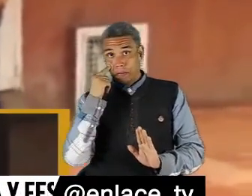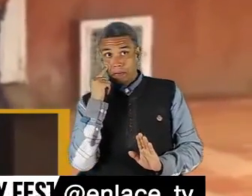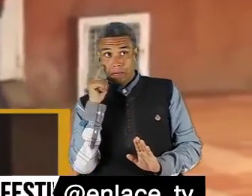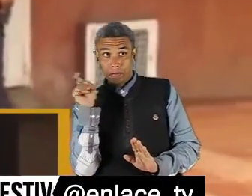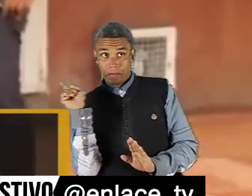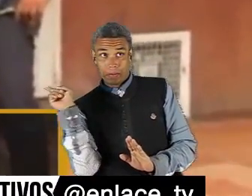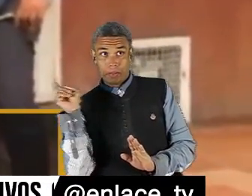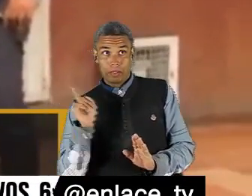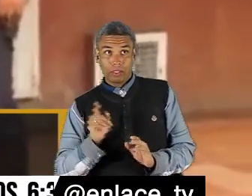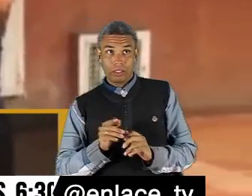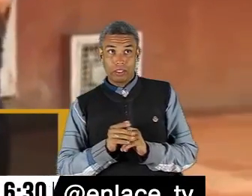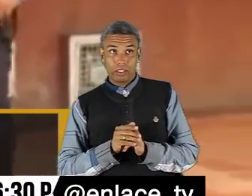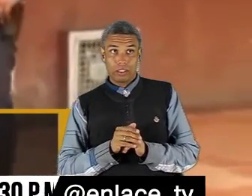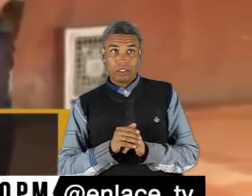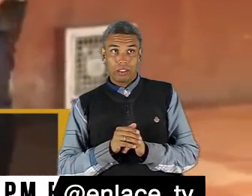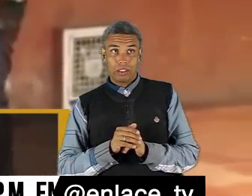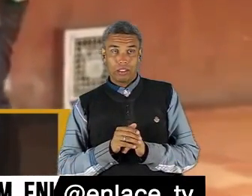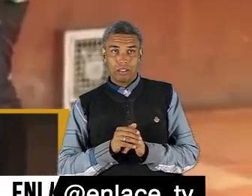gestos